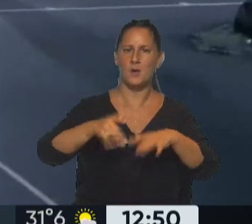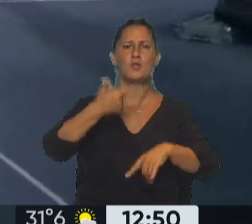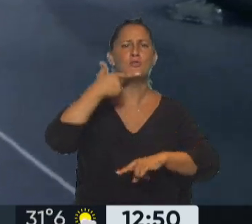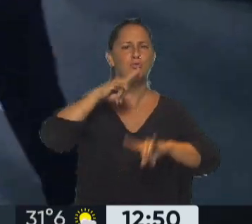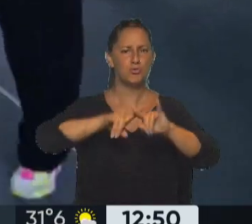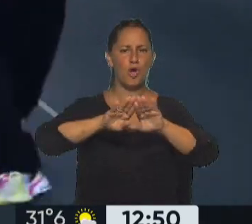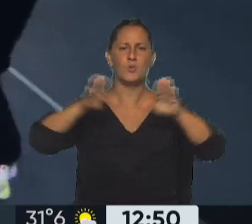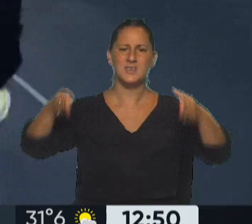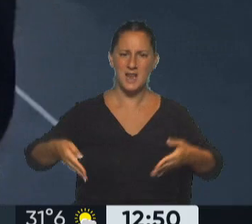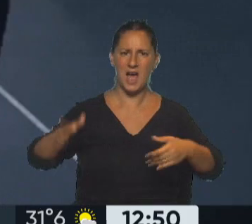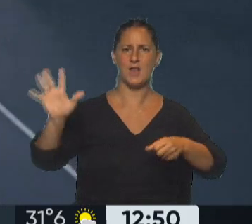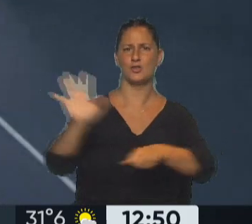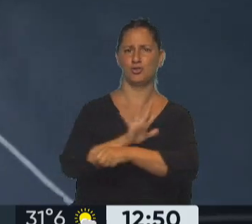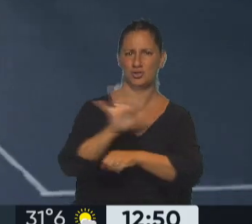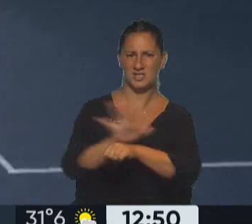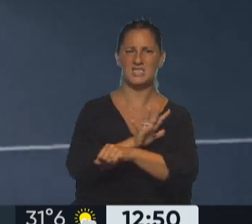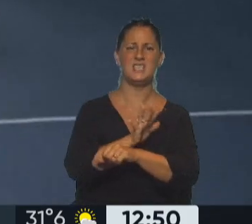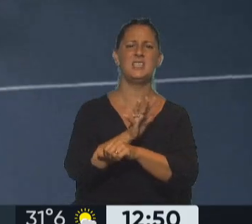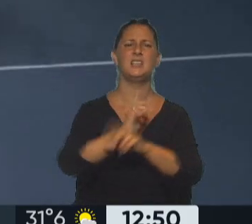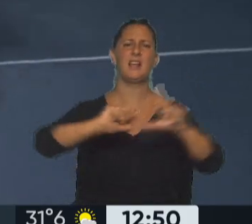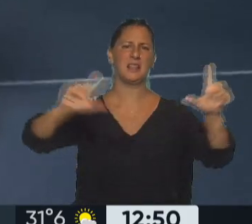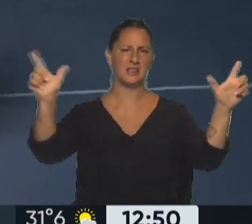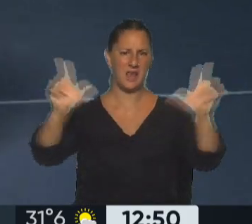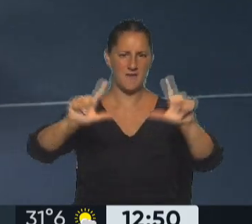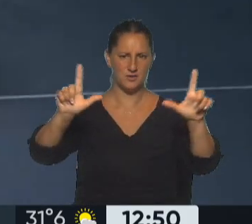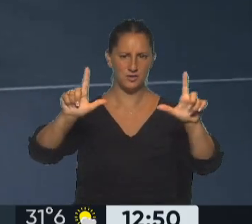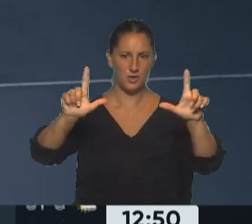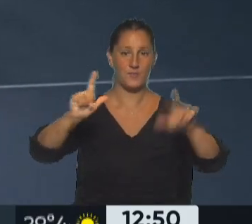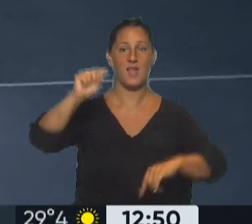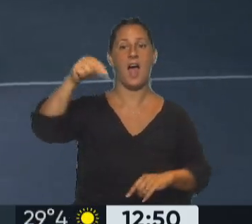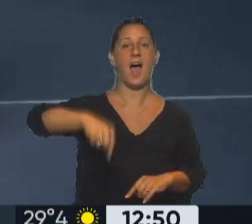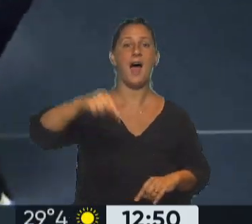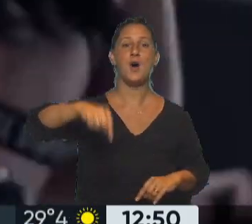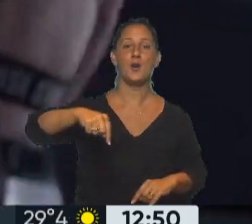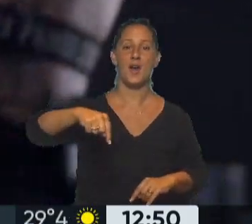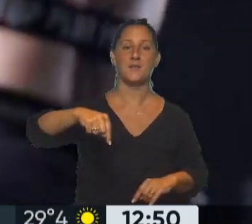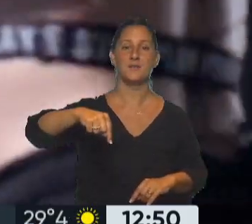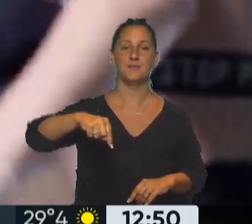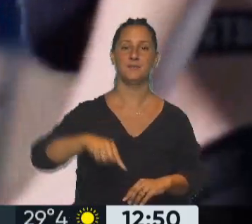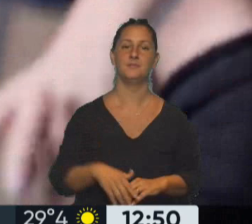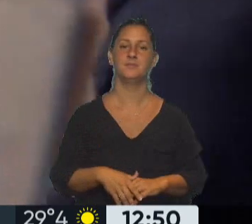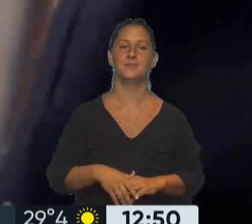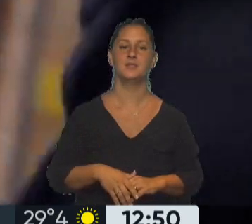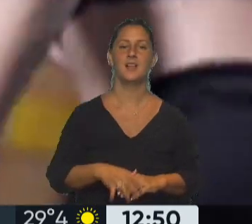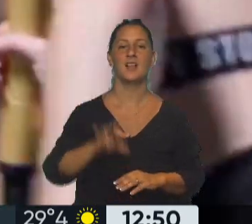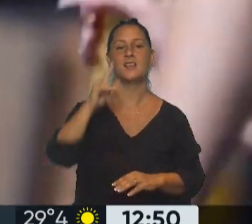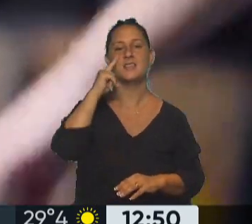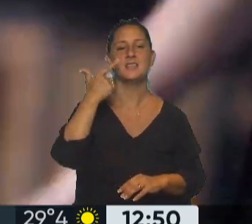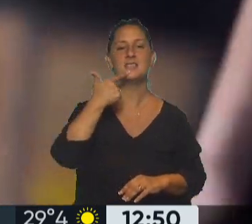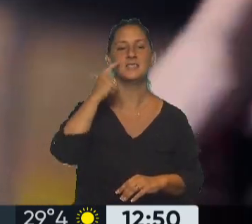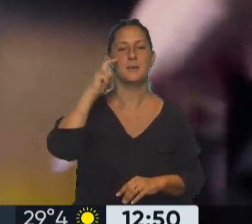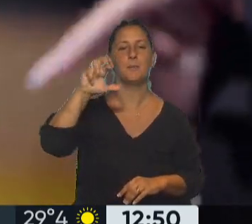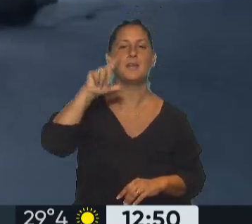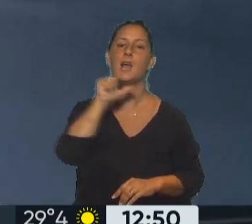también bueno, hecho cine, también mucha televisión y en este caso es espectacular lo que hace con Disciplina Tour. Solo